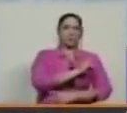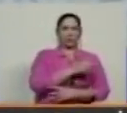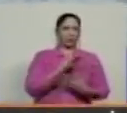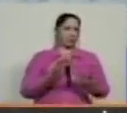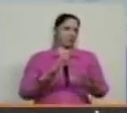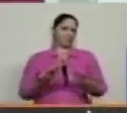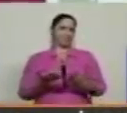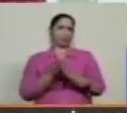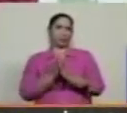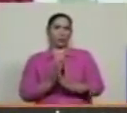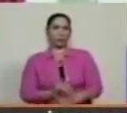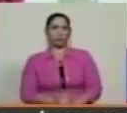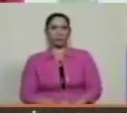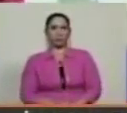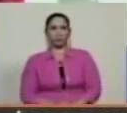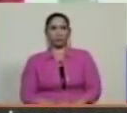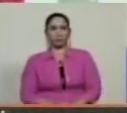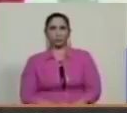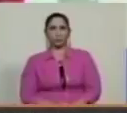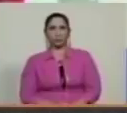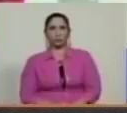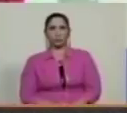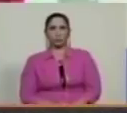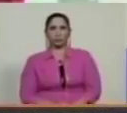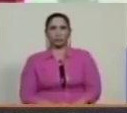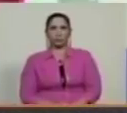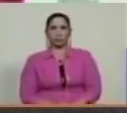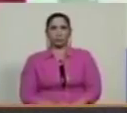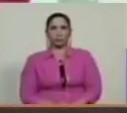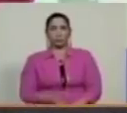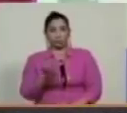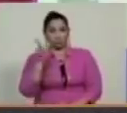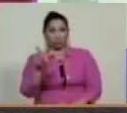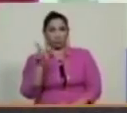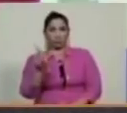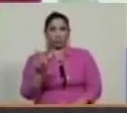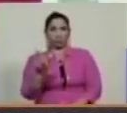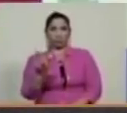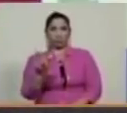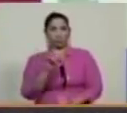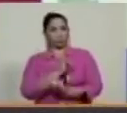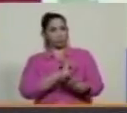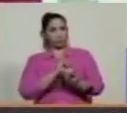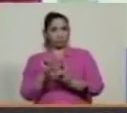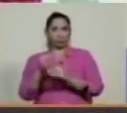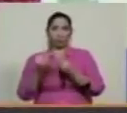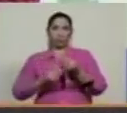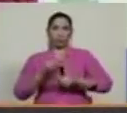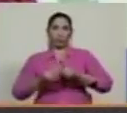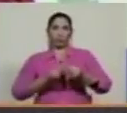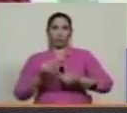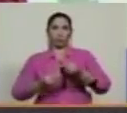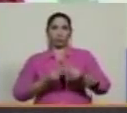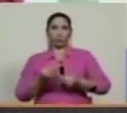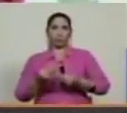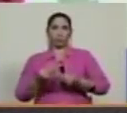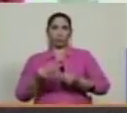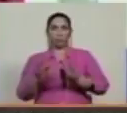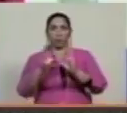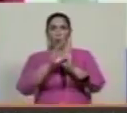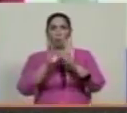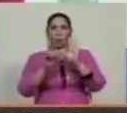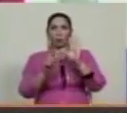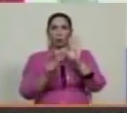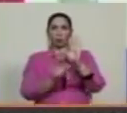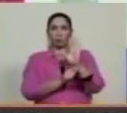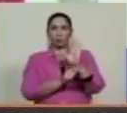hablan es de Venezuela. Entonces yo doy una idea. El Partido Socialista Unido de Venezuela ya lo está haciendo. Que es la constitución de cuerpos